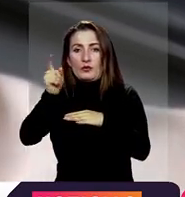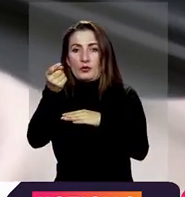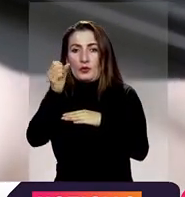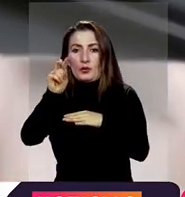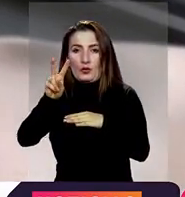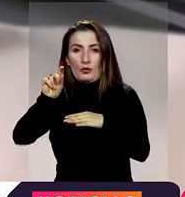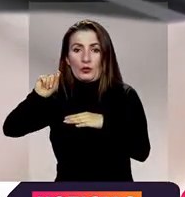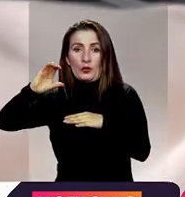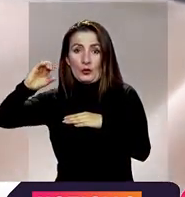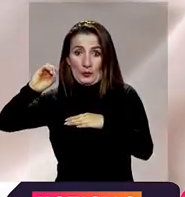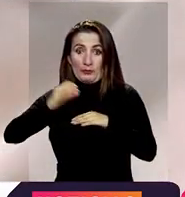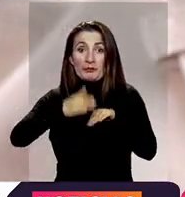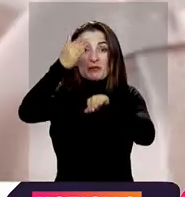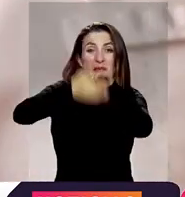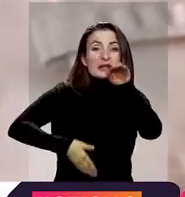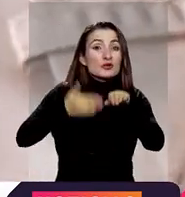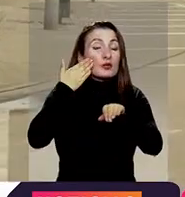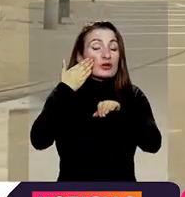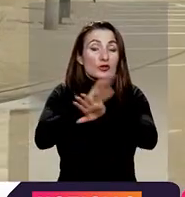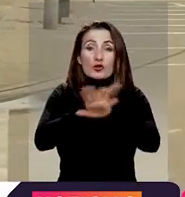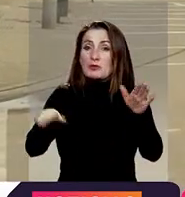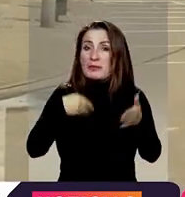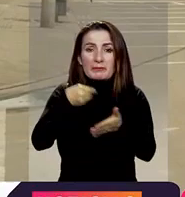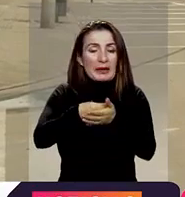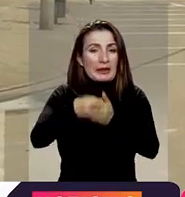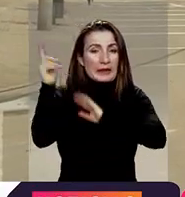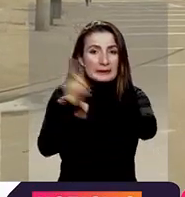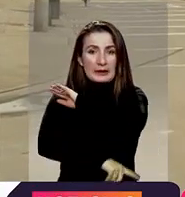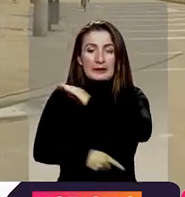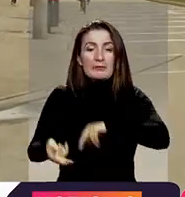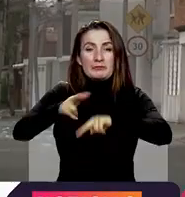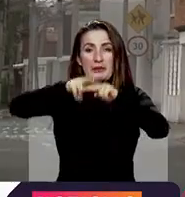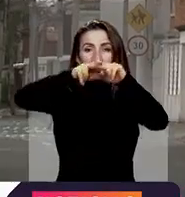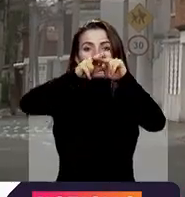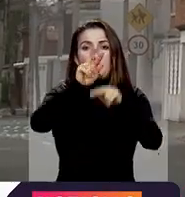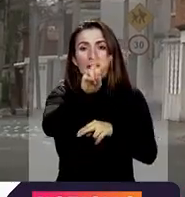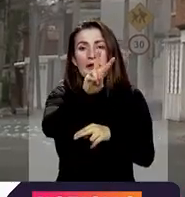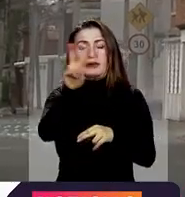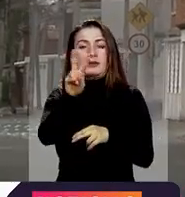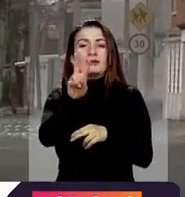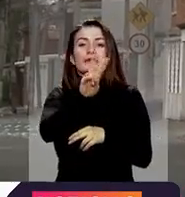www.shd.gov.co. El próximo vencimiento, ya sin descuento, evitando sanciones e intereses, será el viernes 23 de julio.